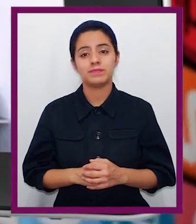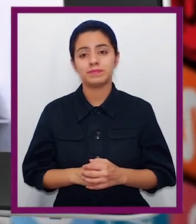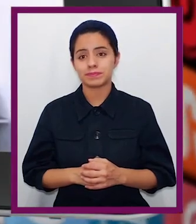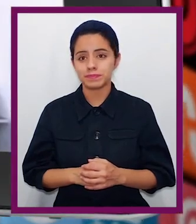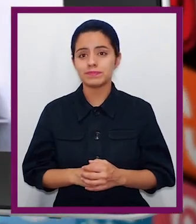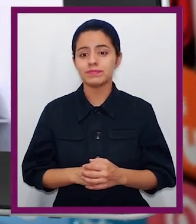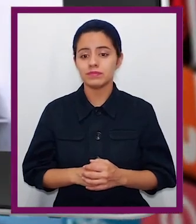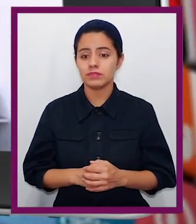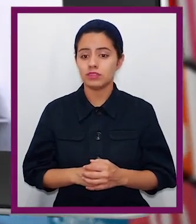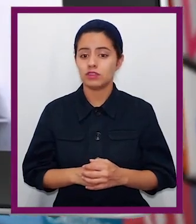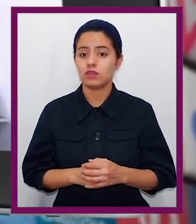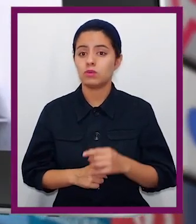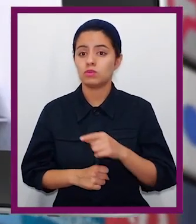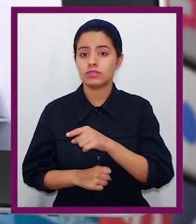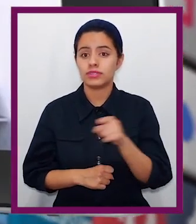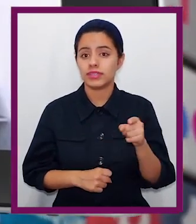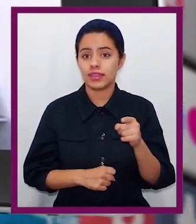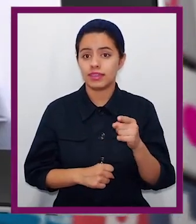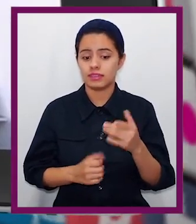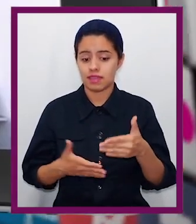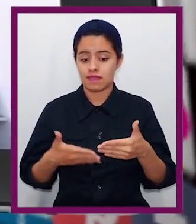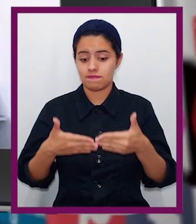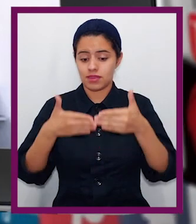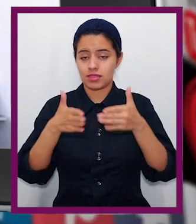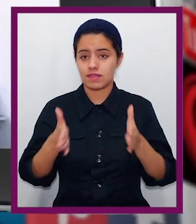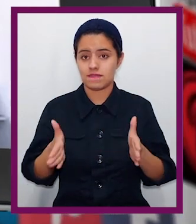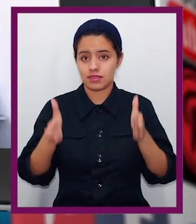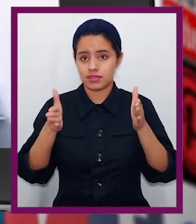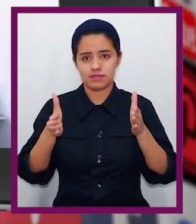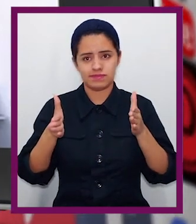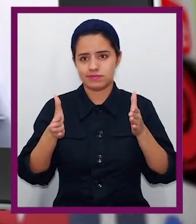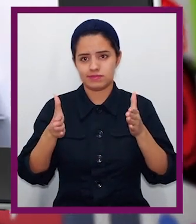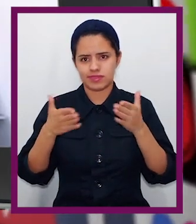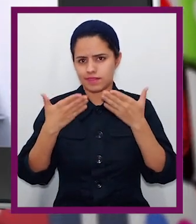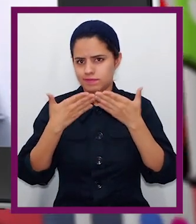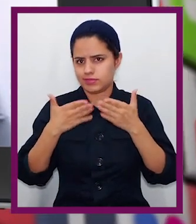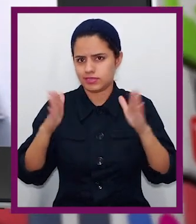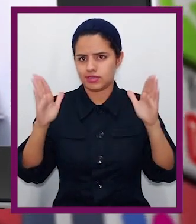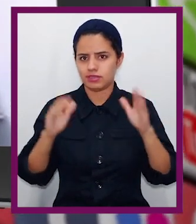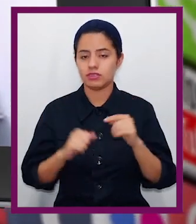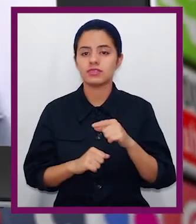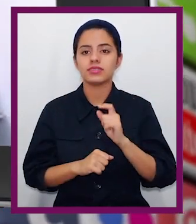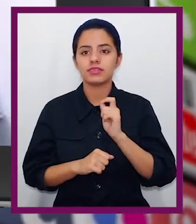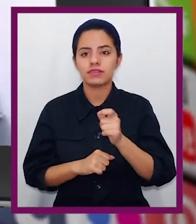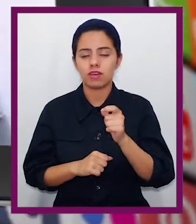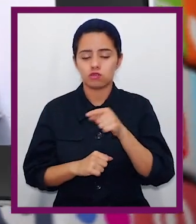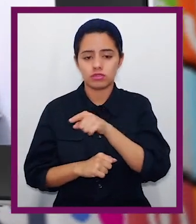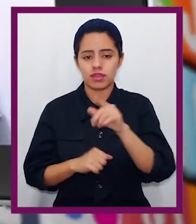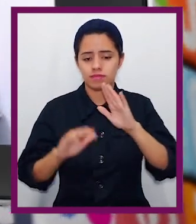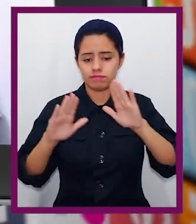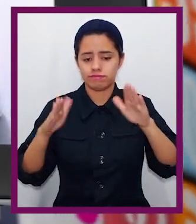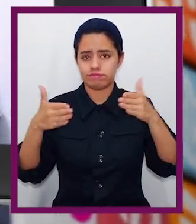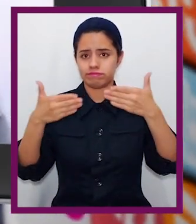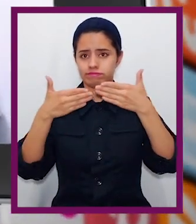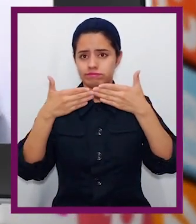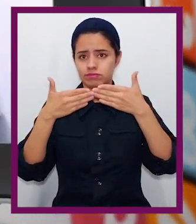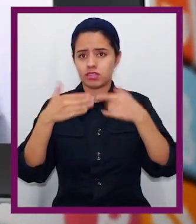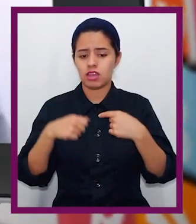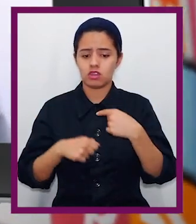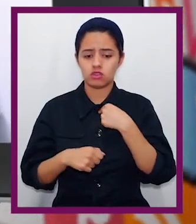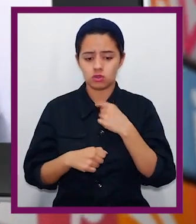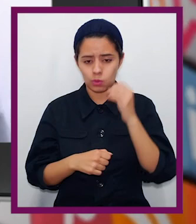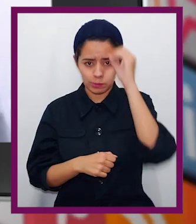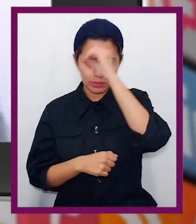Hay que romper nuestras cajas de resonancia. Las cajas de resonancia son cuando nos rodeamos solamente de contenidos que vayan de acuerdo